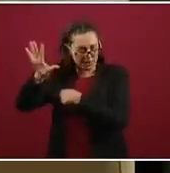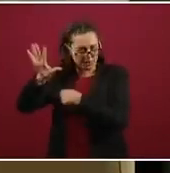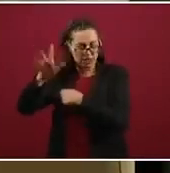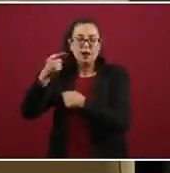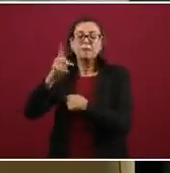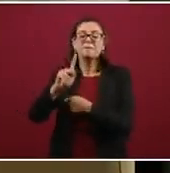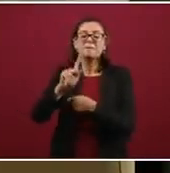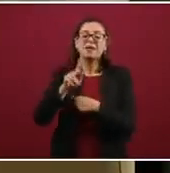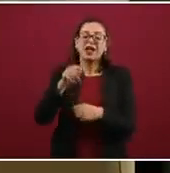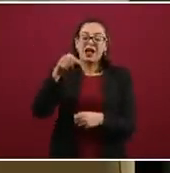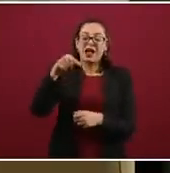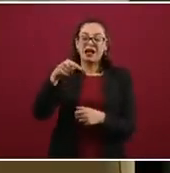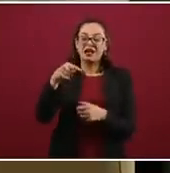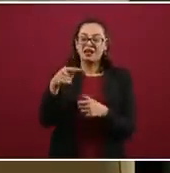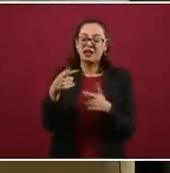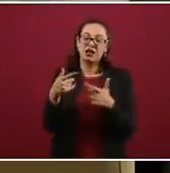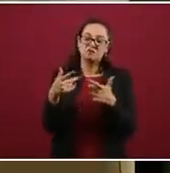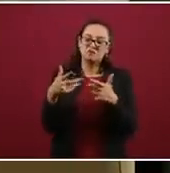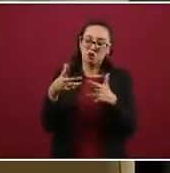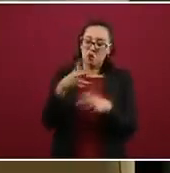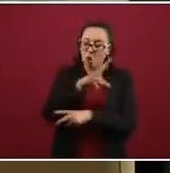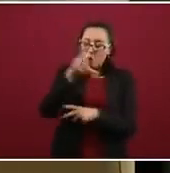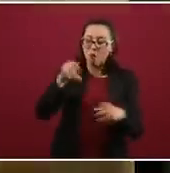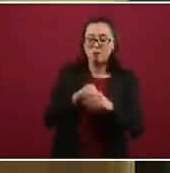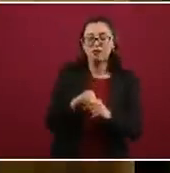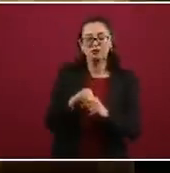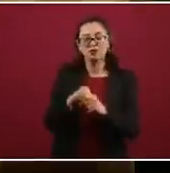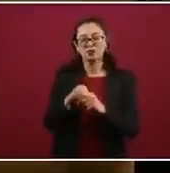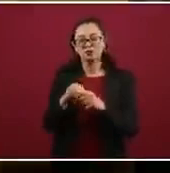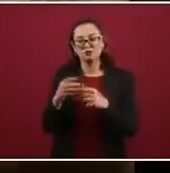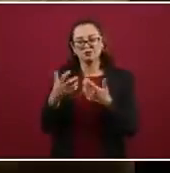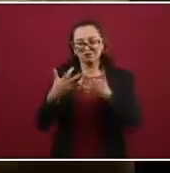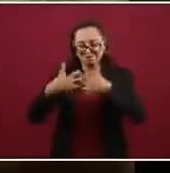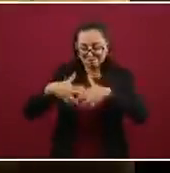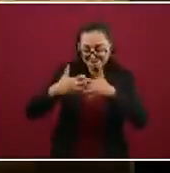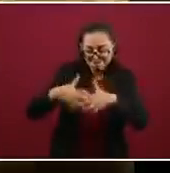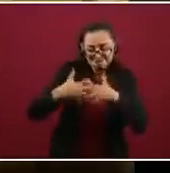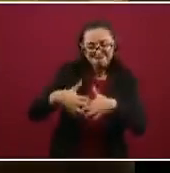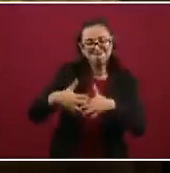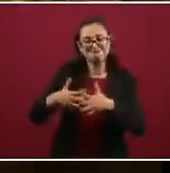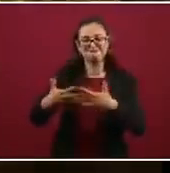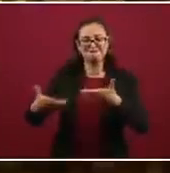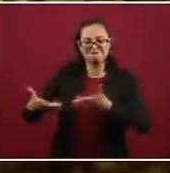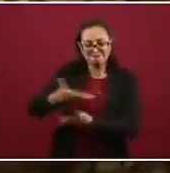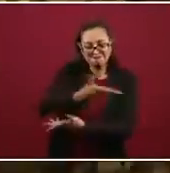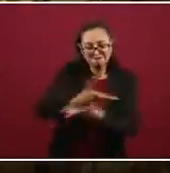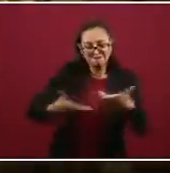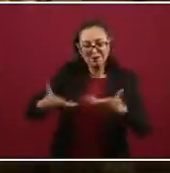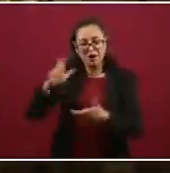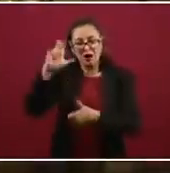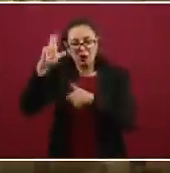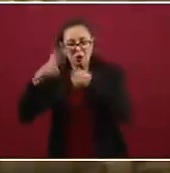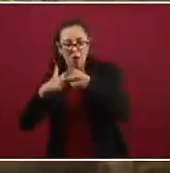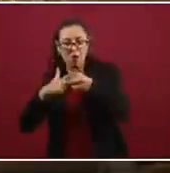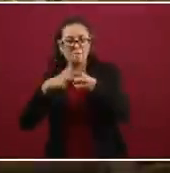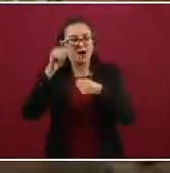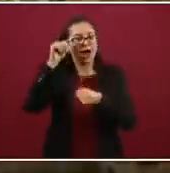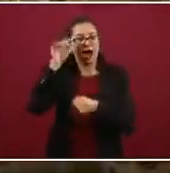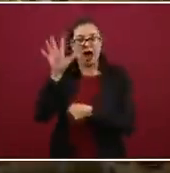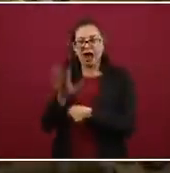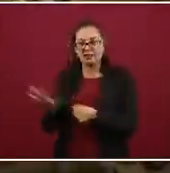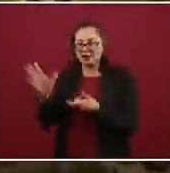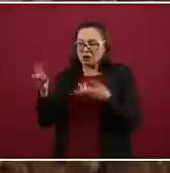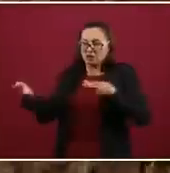el caso del medio que se usaba para el intercambio de entre Europa y Asia era la